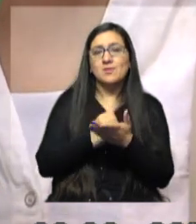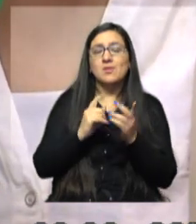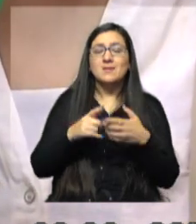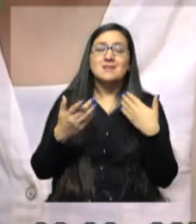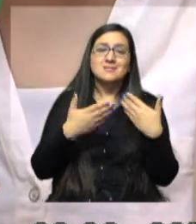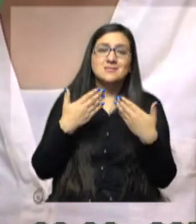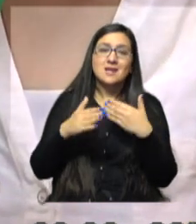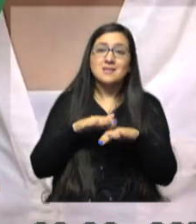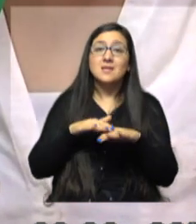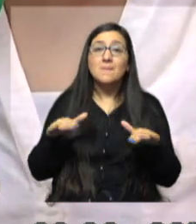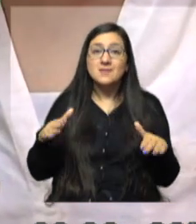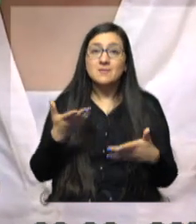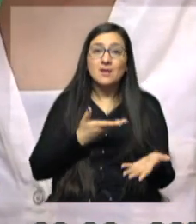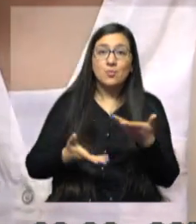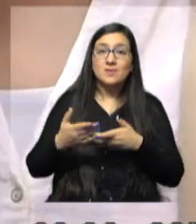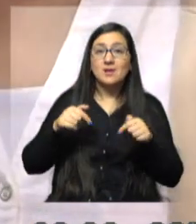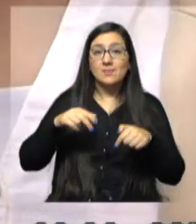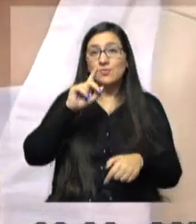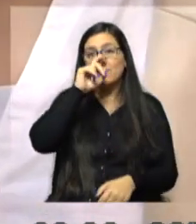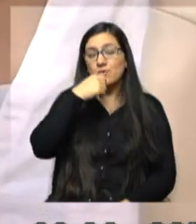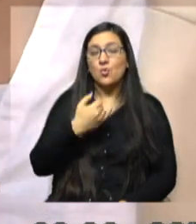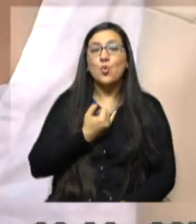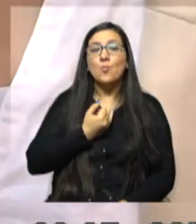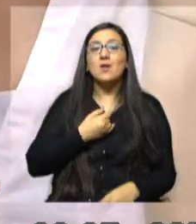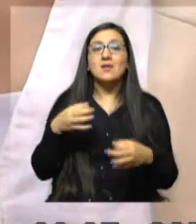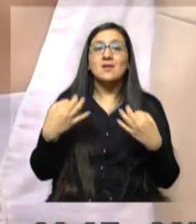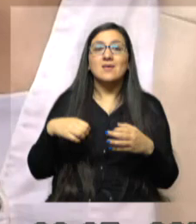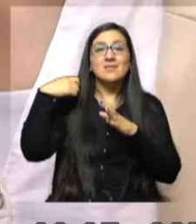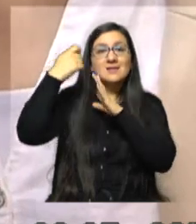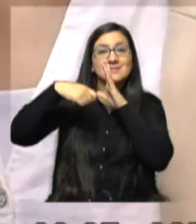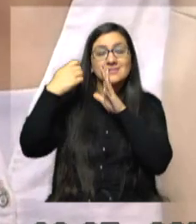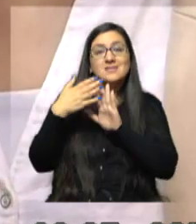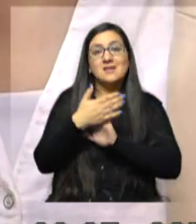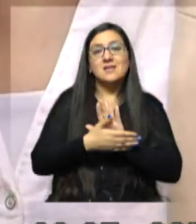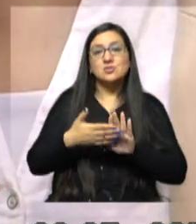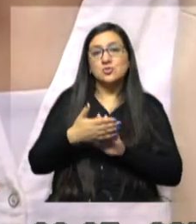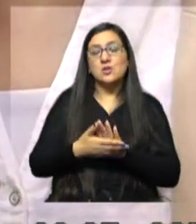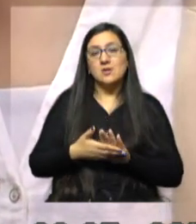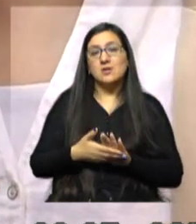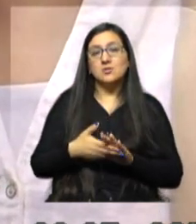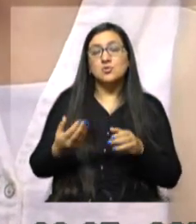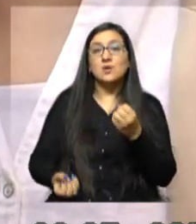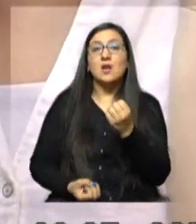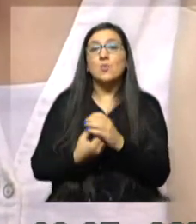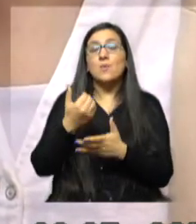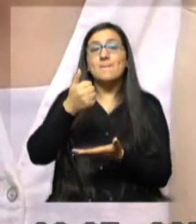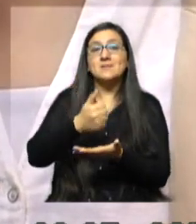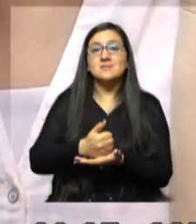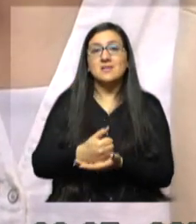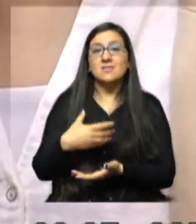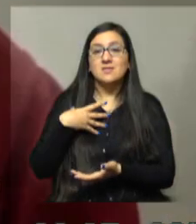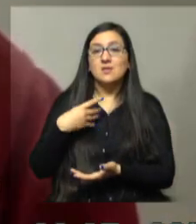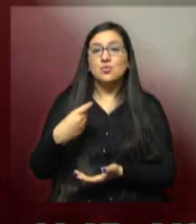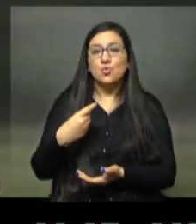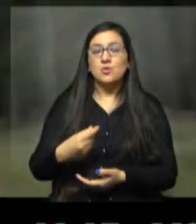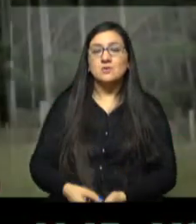mesas que también vamos a tener acá en Montevideo. ¿Y cómo es la realidad del cine nacional actualmente en cuanto a la nueva presencia de directores,